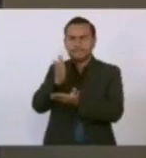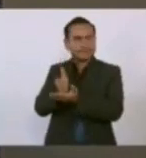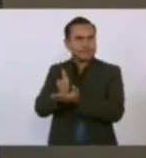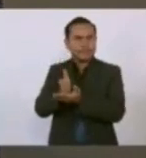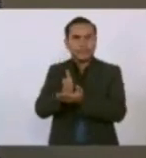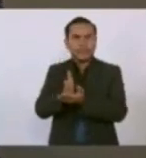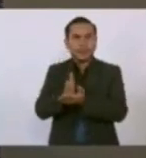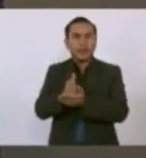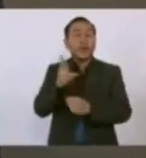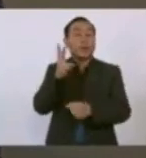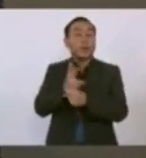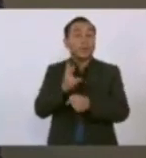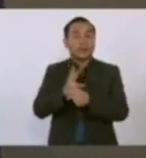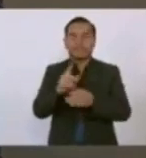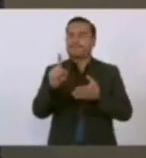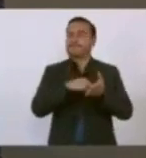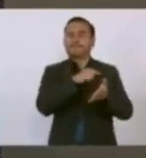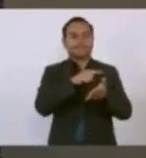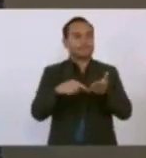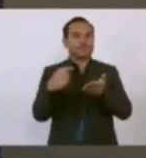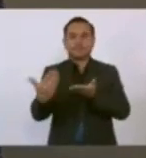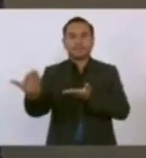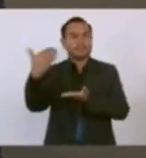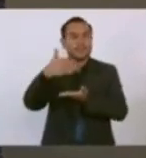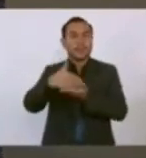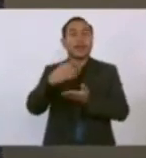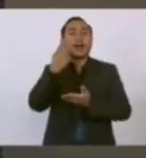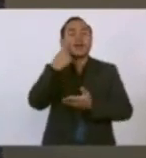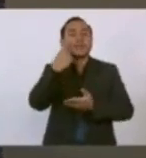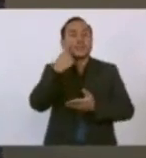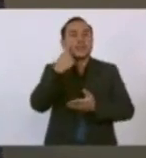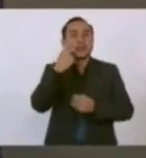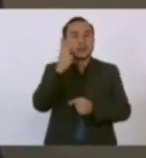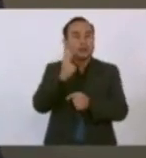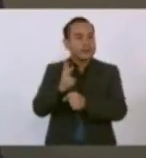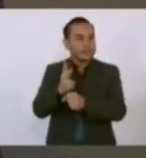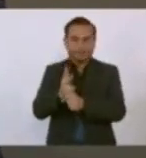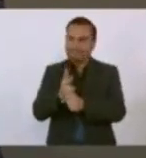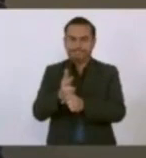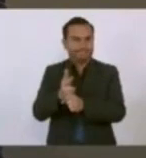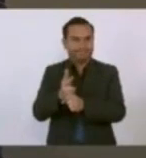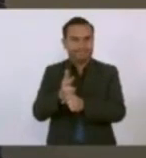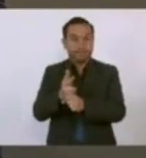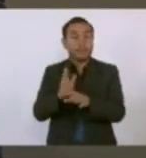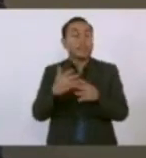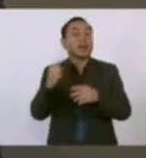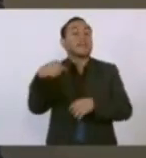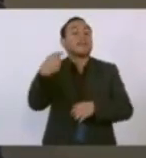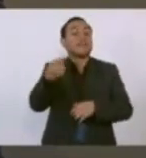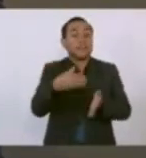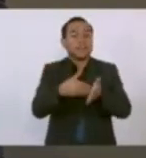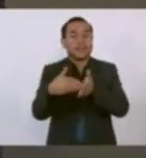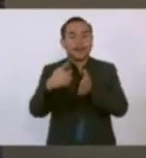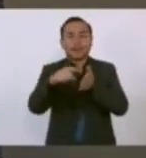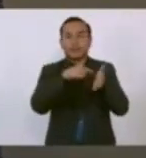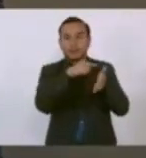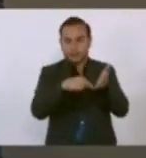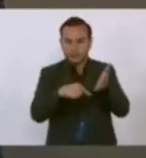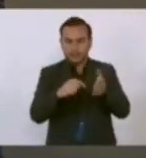Guatemala, porque no puede ingresar nadie que provenga de Europa a Guatemala a partir de mañana.